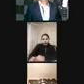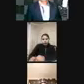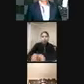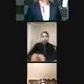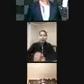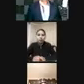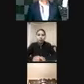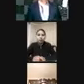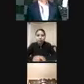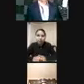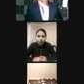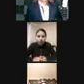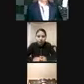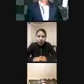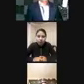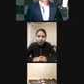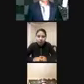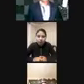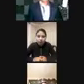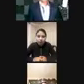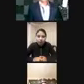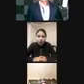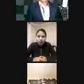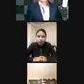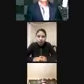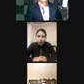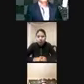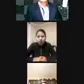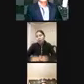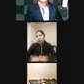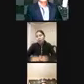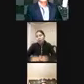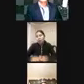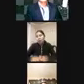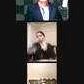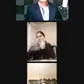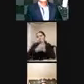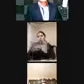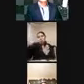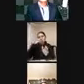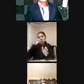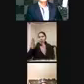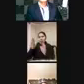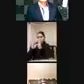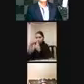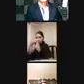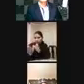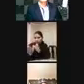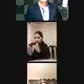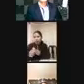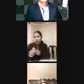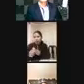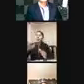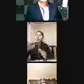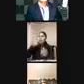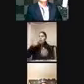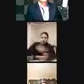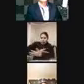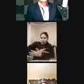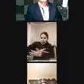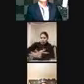ponemos frente al niño y, bueno, le mostramos, ¿no? Mira, estoy feliz, lo que dijo el licenciado